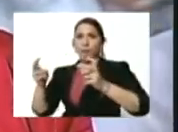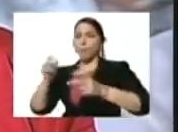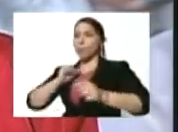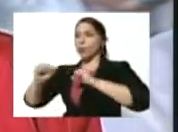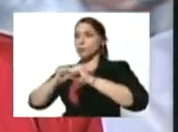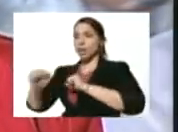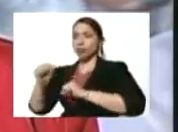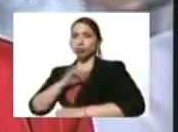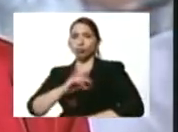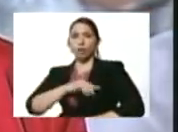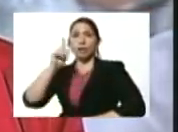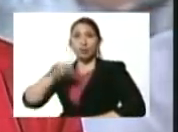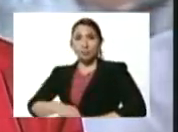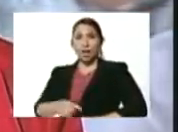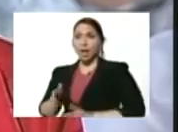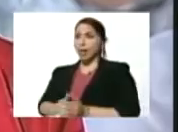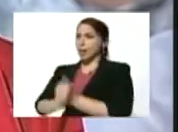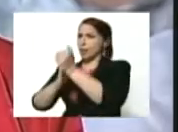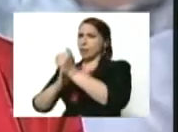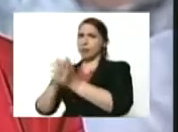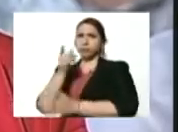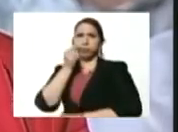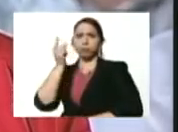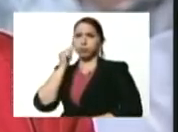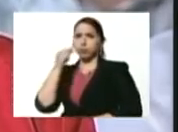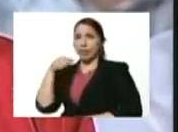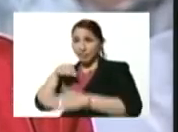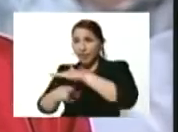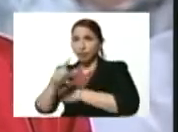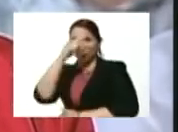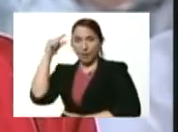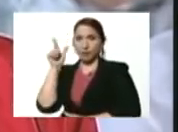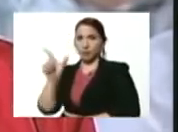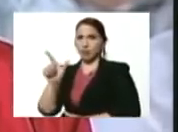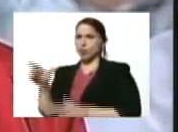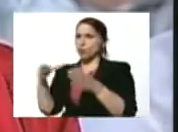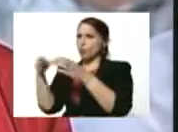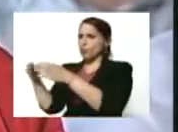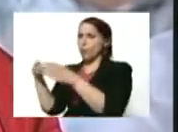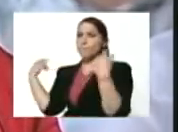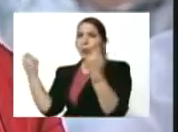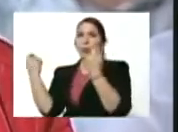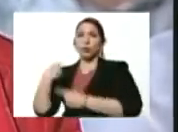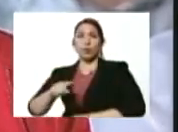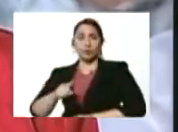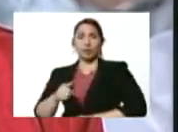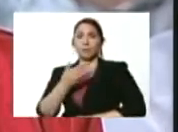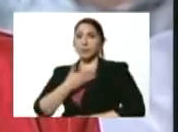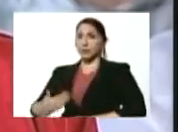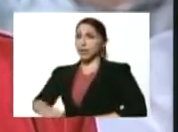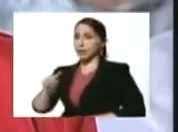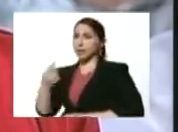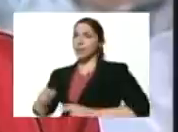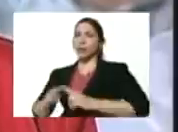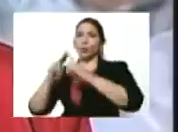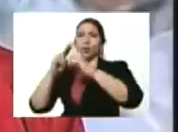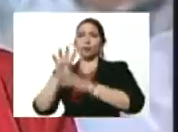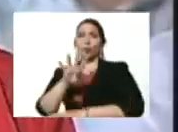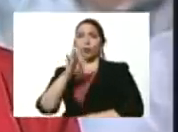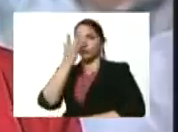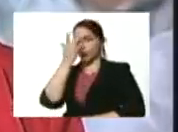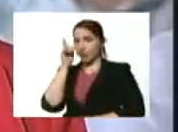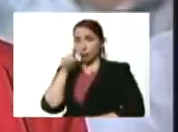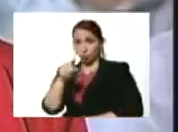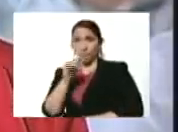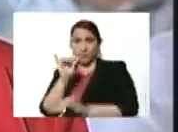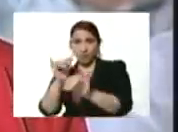sociales y, por supuesto, con líderes y lideresas del partido. Estos equipos promotores tendrán, presidente, un primer encuentro el 4 de febrero, como